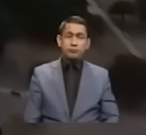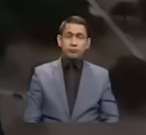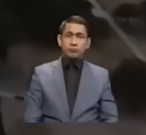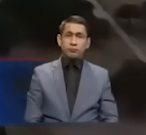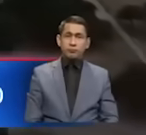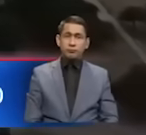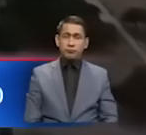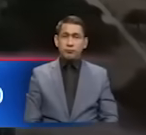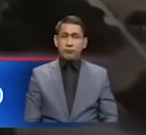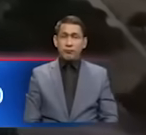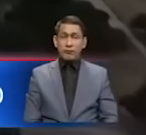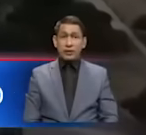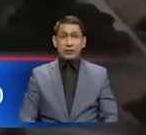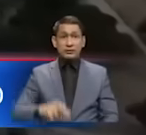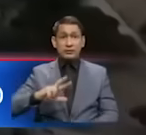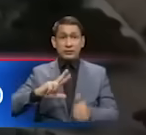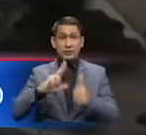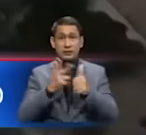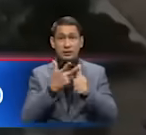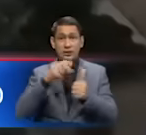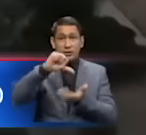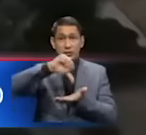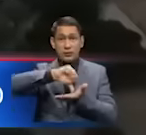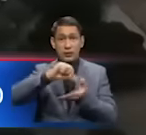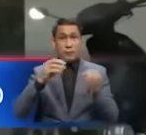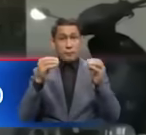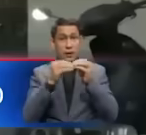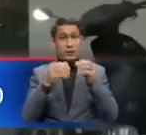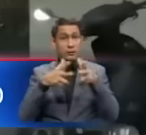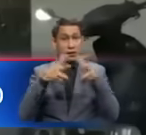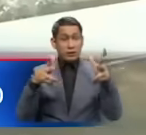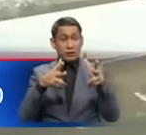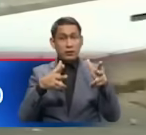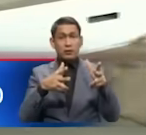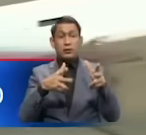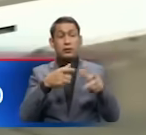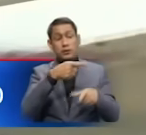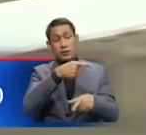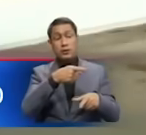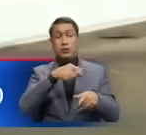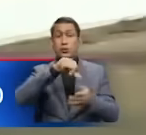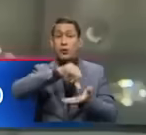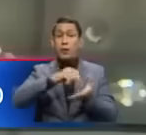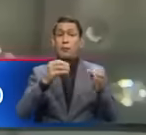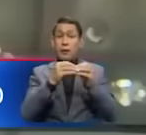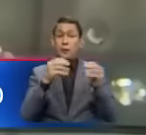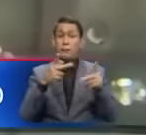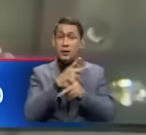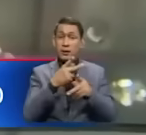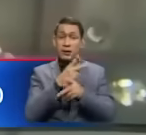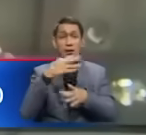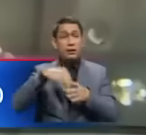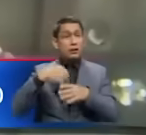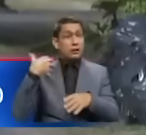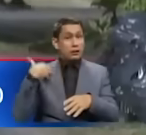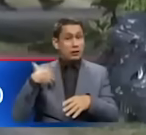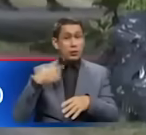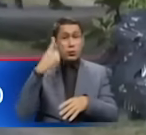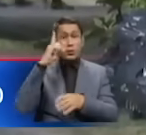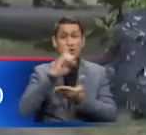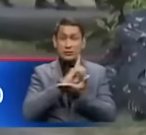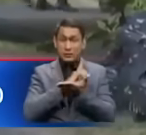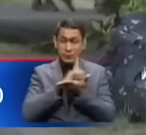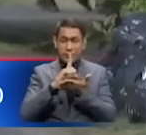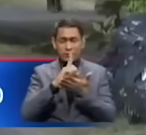La tercera ciudad más grande de Argentina y la más peligrosa del país sufrió 4 asesinatos a sangre fría en menos de una semana.